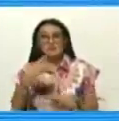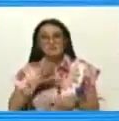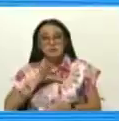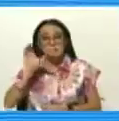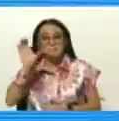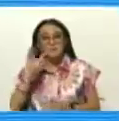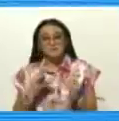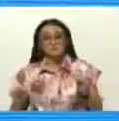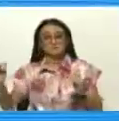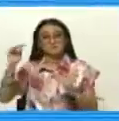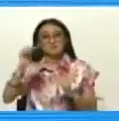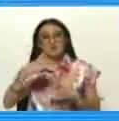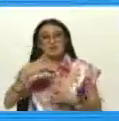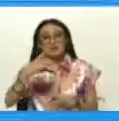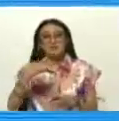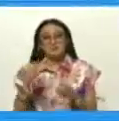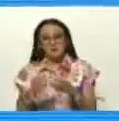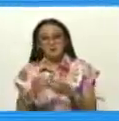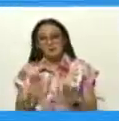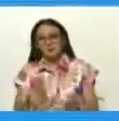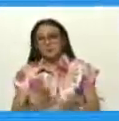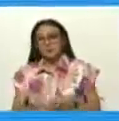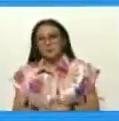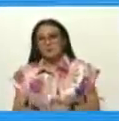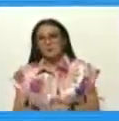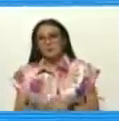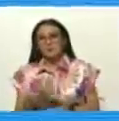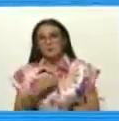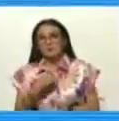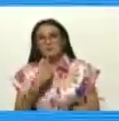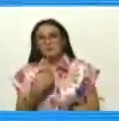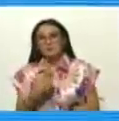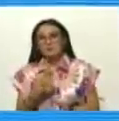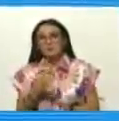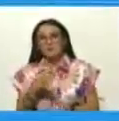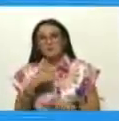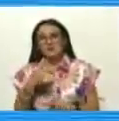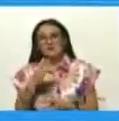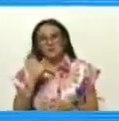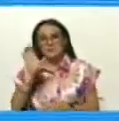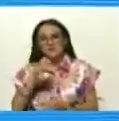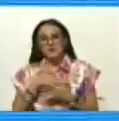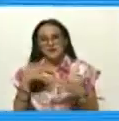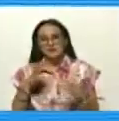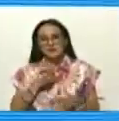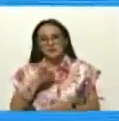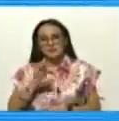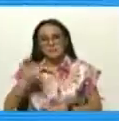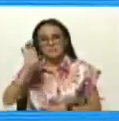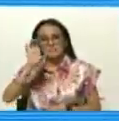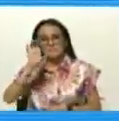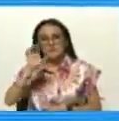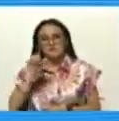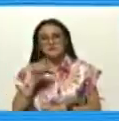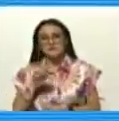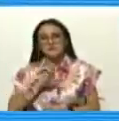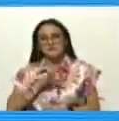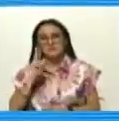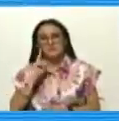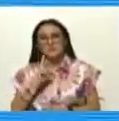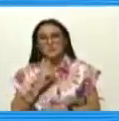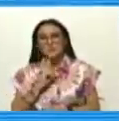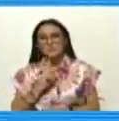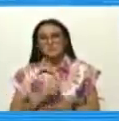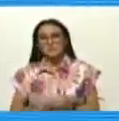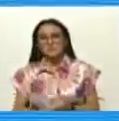están por encima de los intereses de grupito. Y cuando digo, es intereses de la patria grande, de nuestra patria grande, esa de Bolívar y